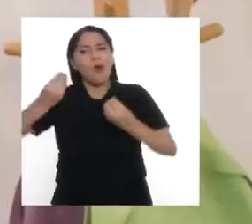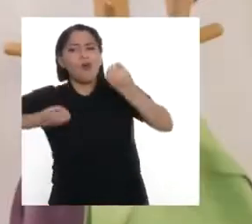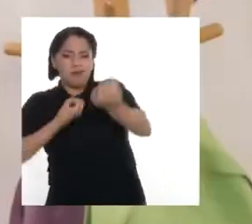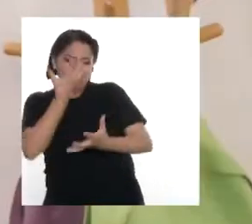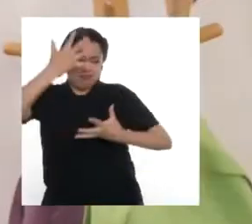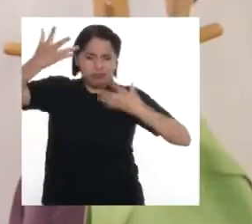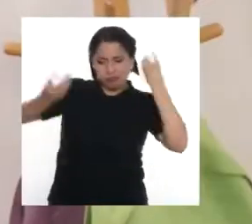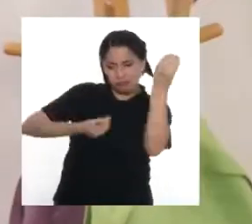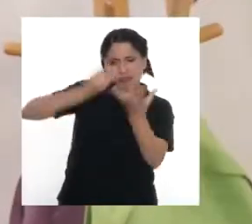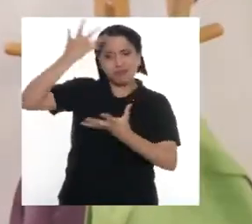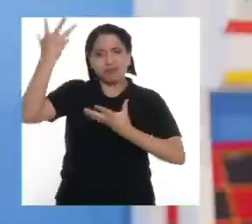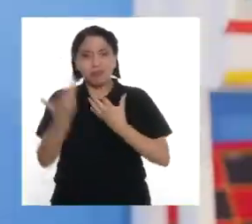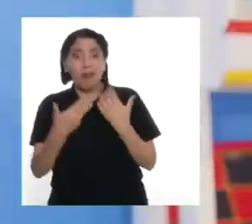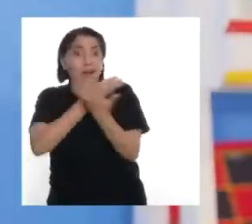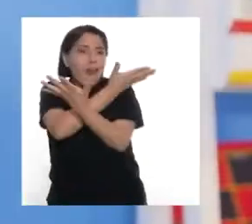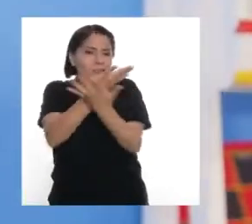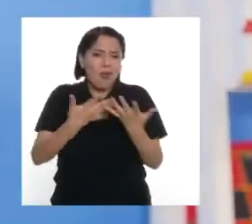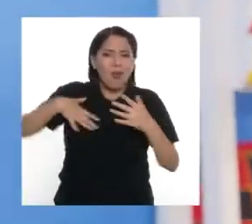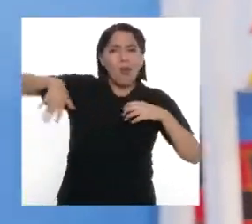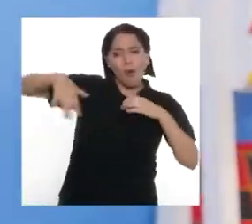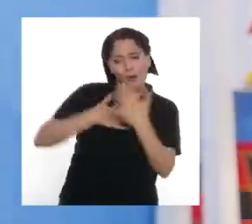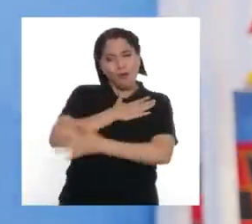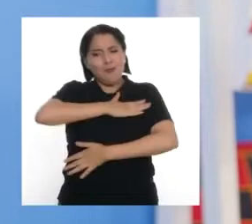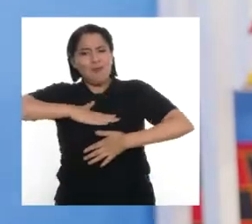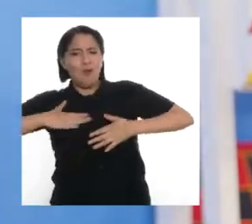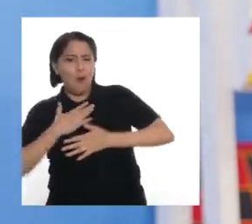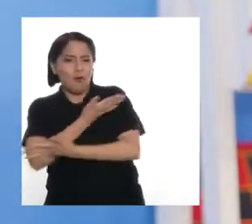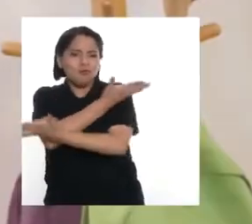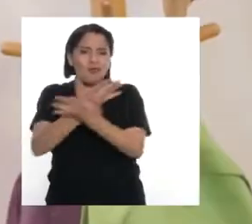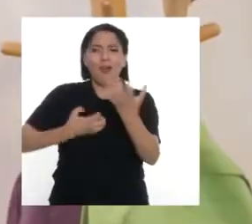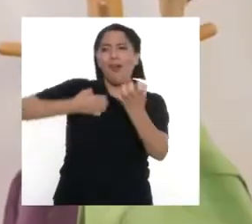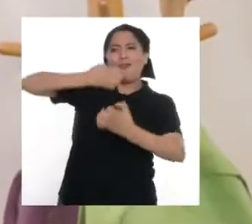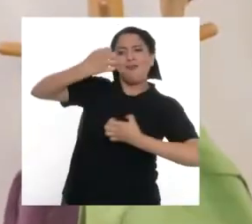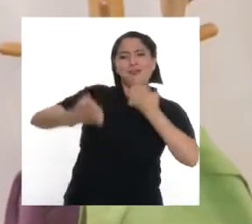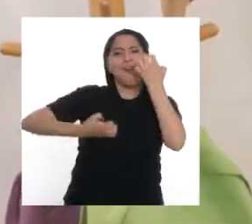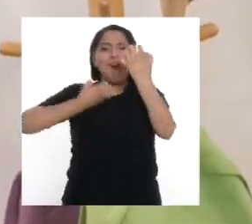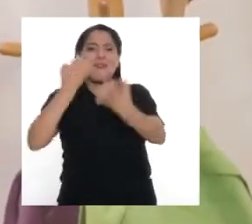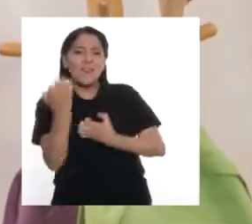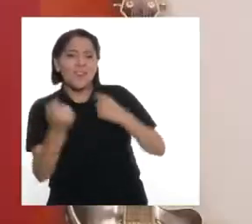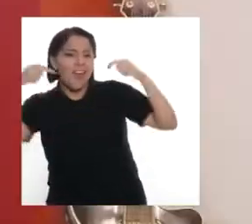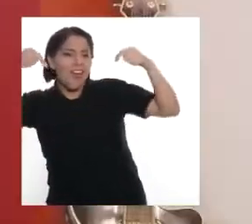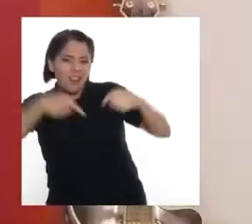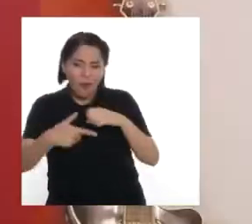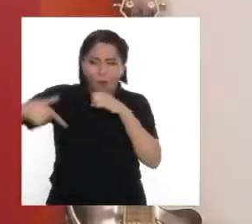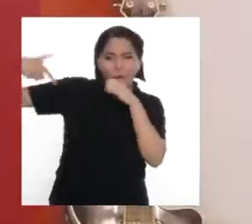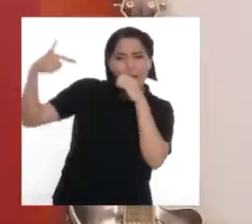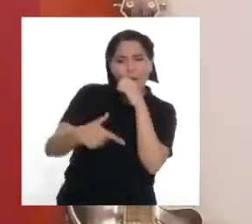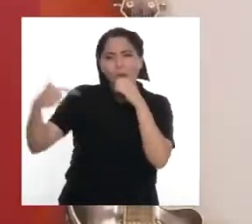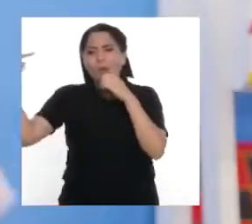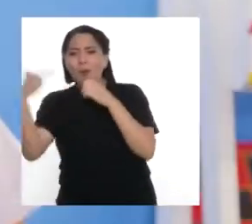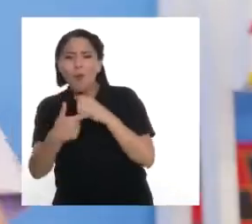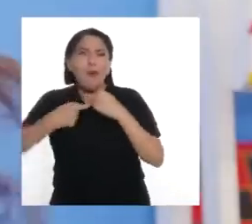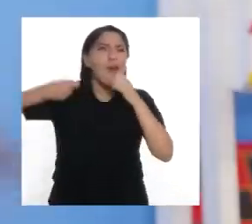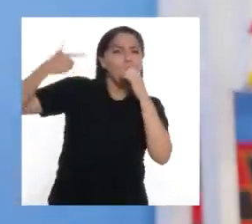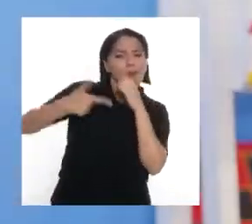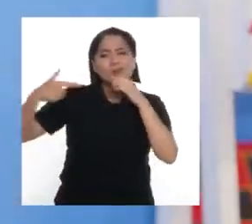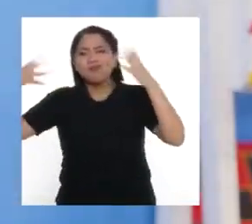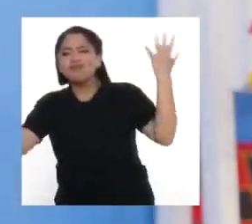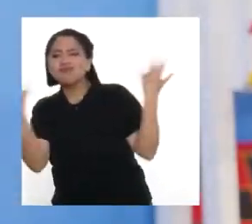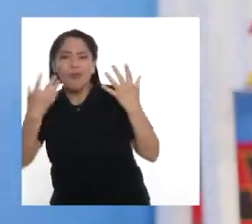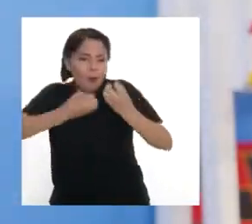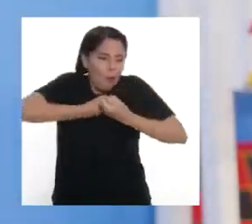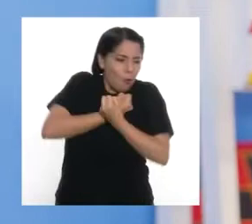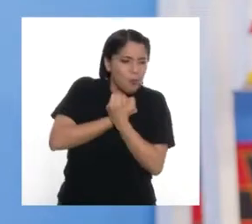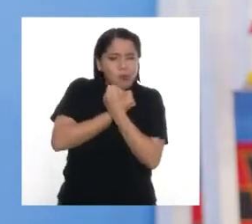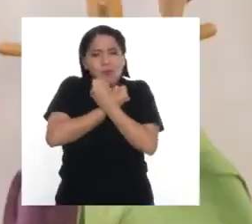lo mejor de nuestro lado, haciéndolo con diversión y con mucha emoción. Aquí seguimos